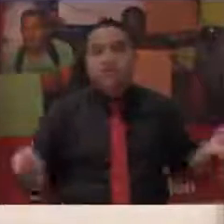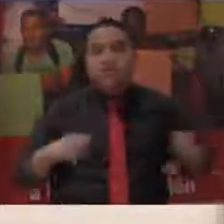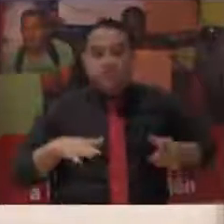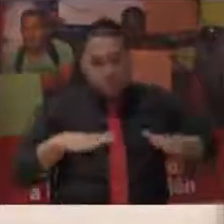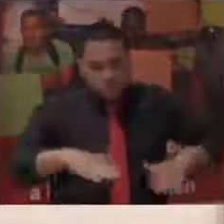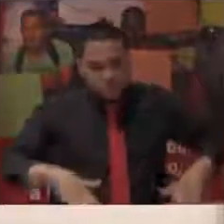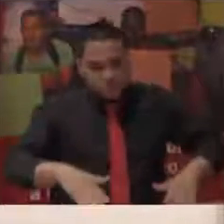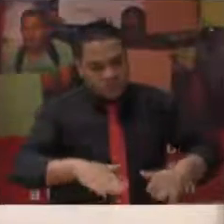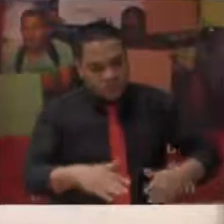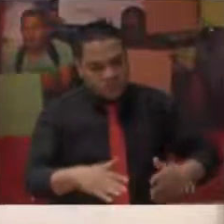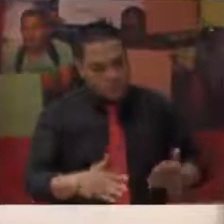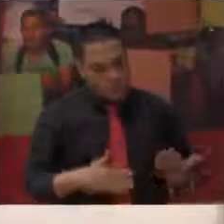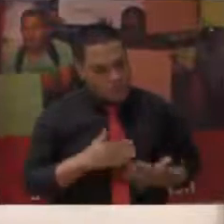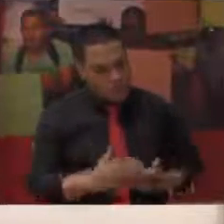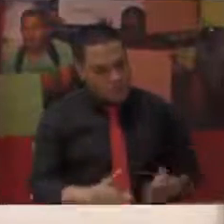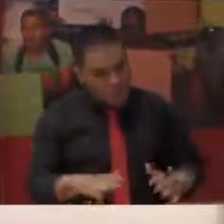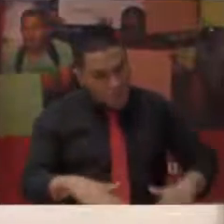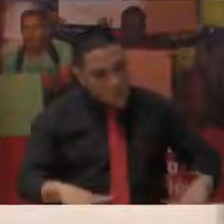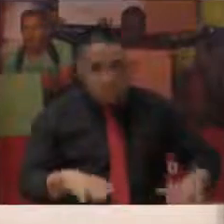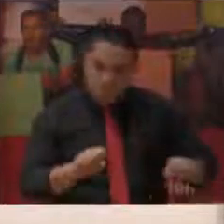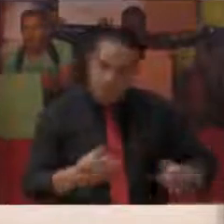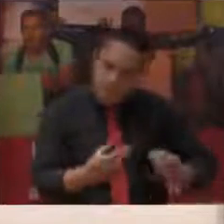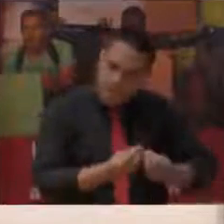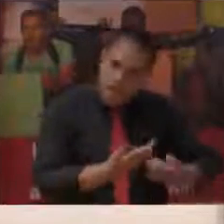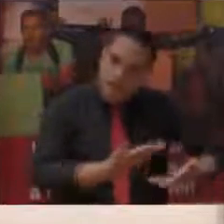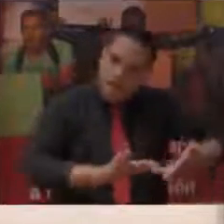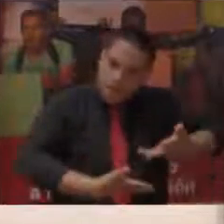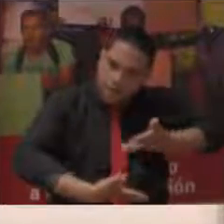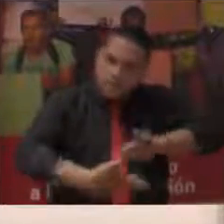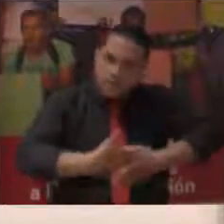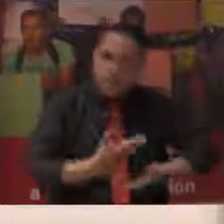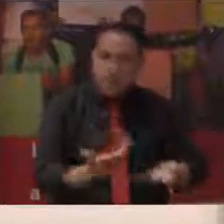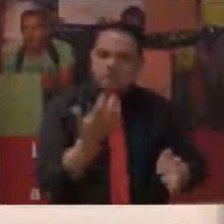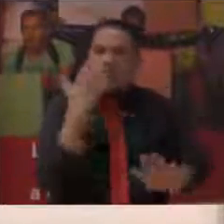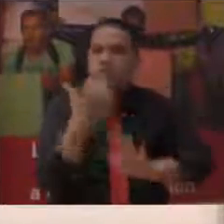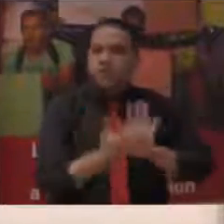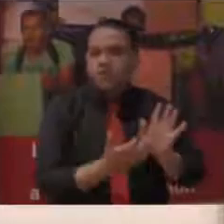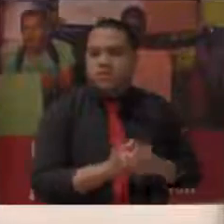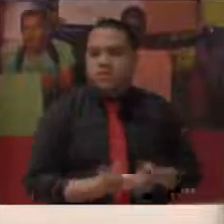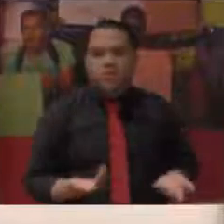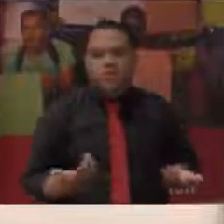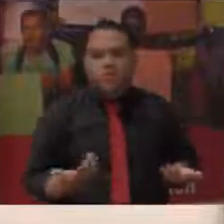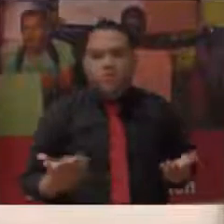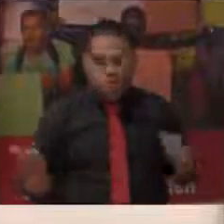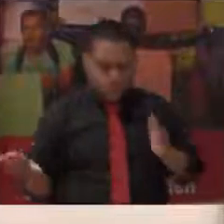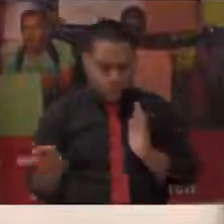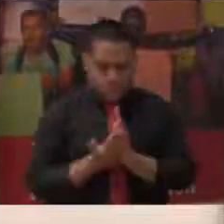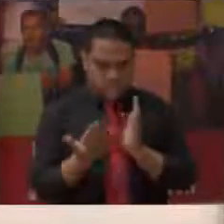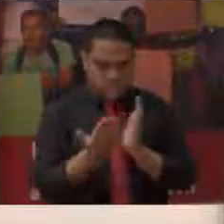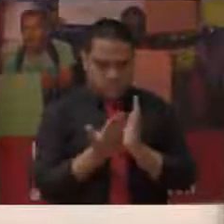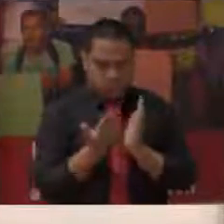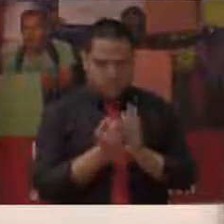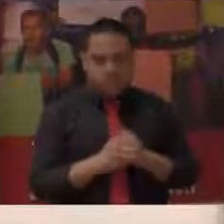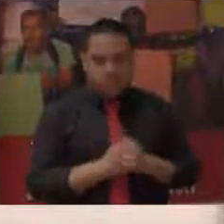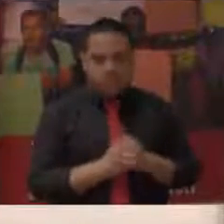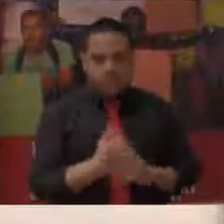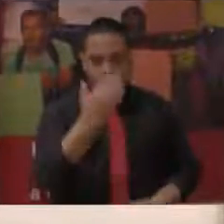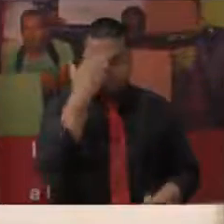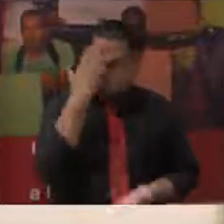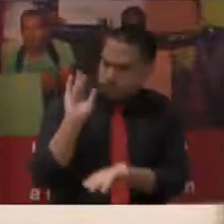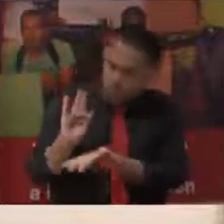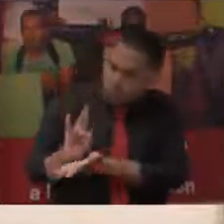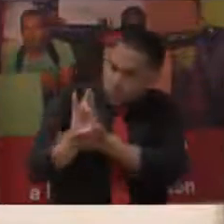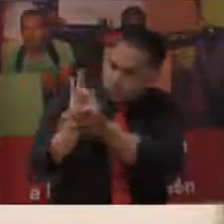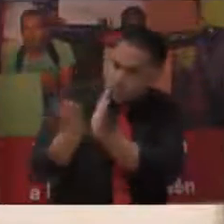que hemos venido construyendo en torno a otros factores. Por ejemplo, la educación. Entonces, con el modelo de